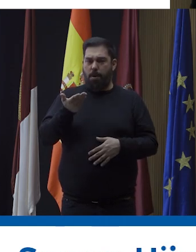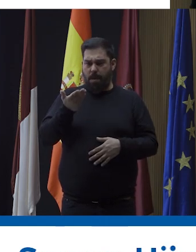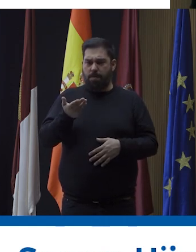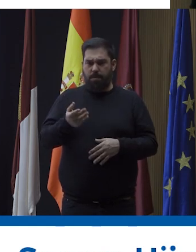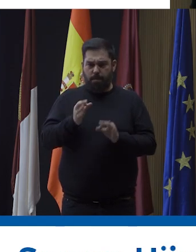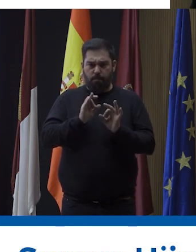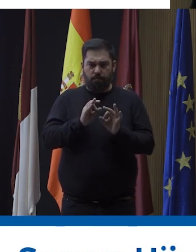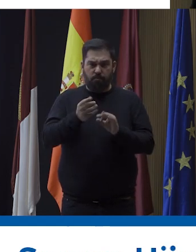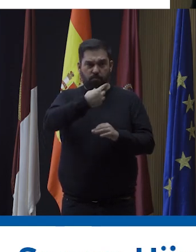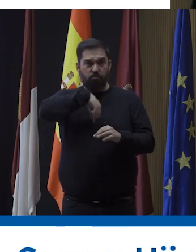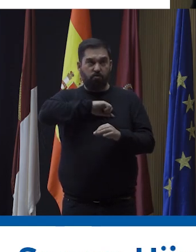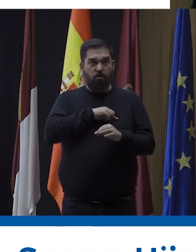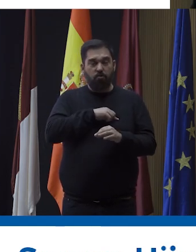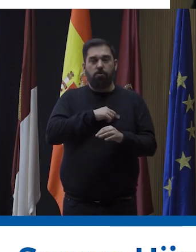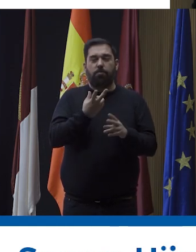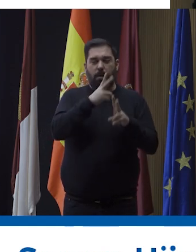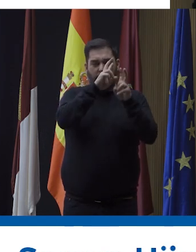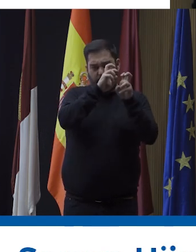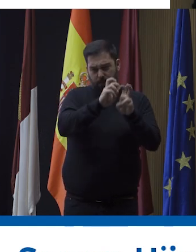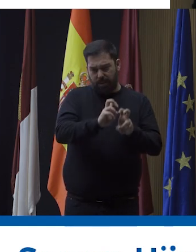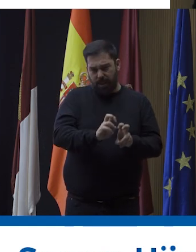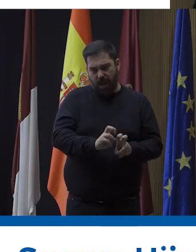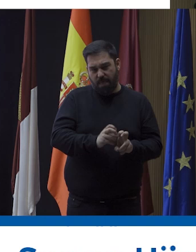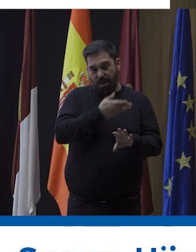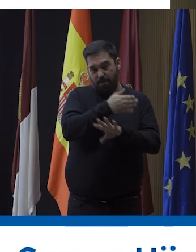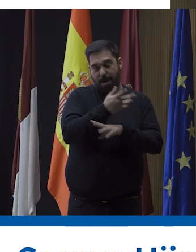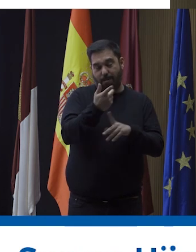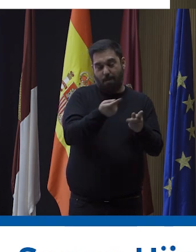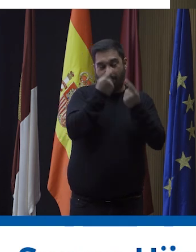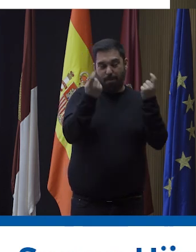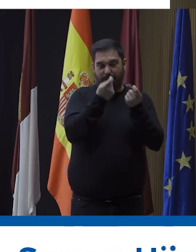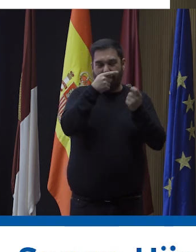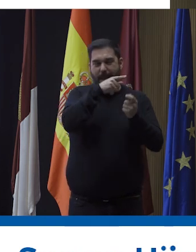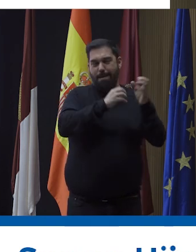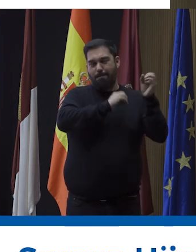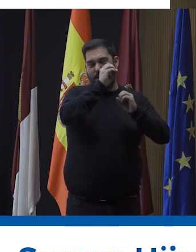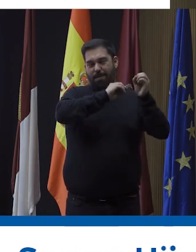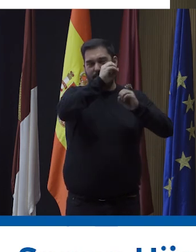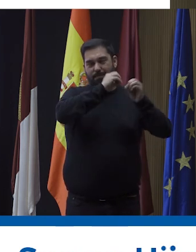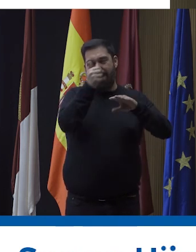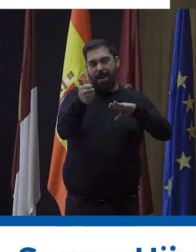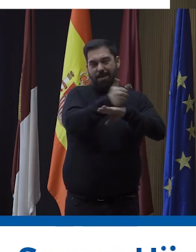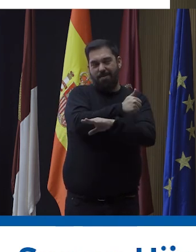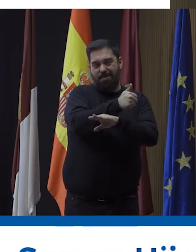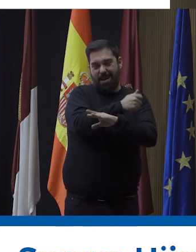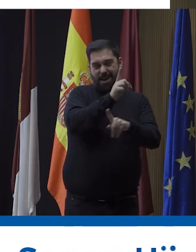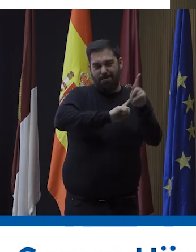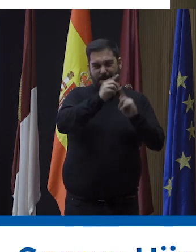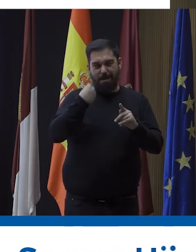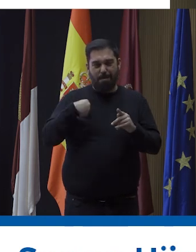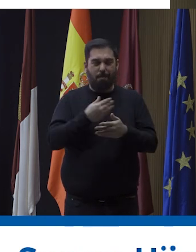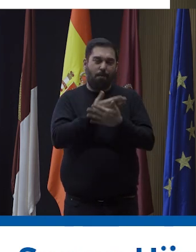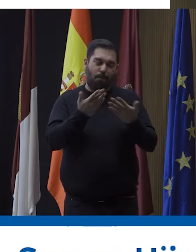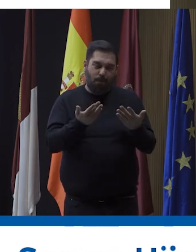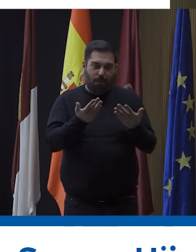Nosotros cuando nos vamos a los estudios, lo que hay publicado, cuál es el porcentaje de población que tiene este problema. Pues hay otros que